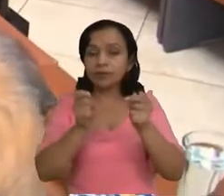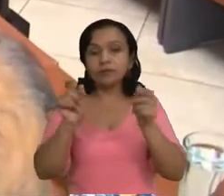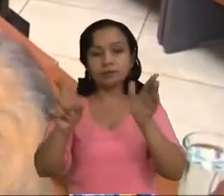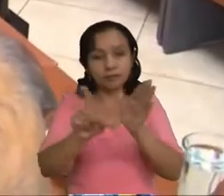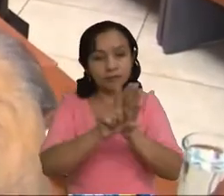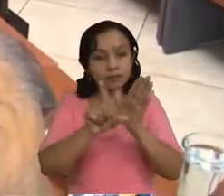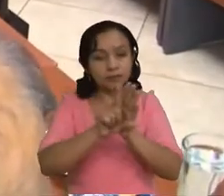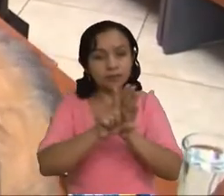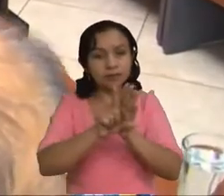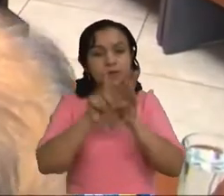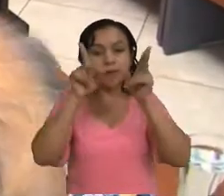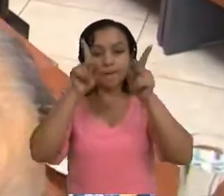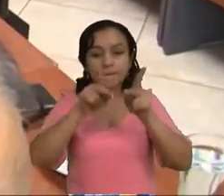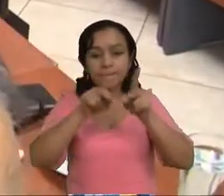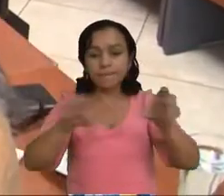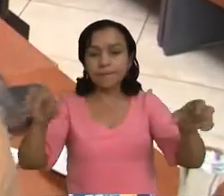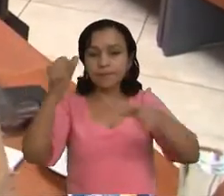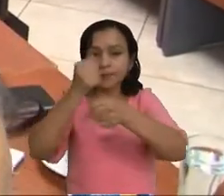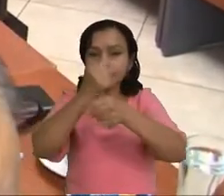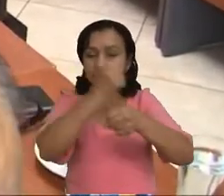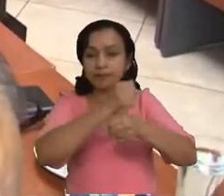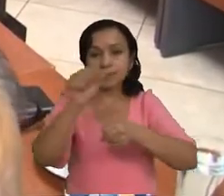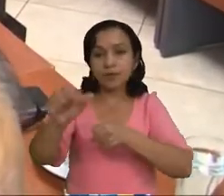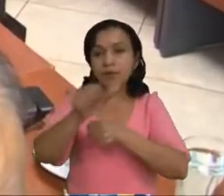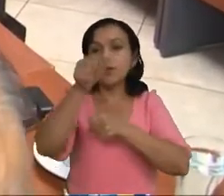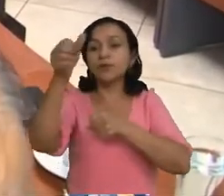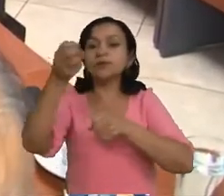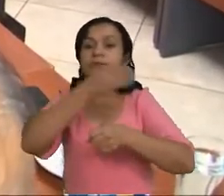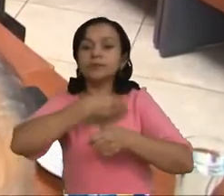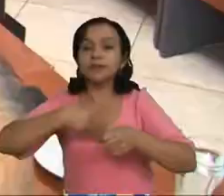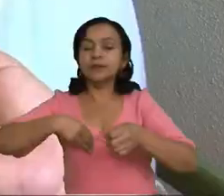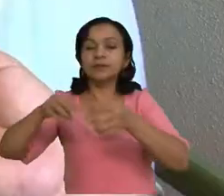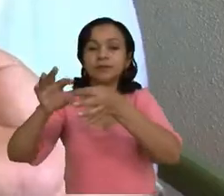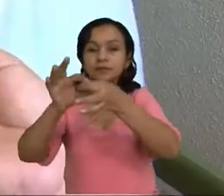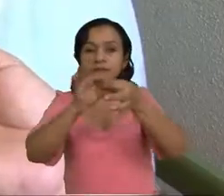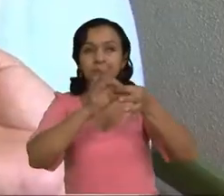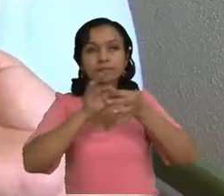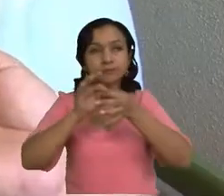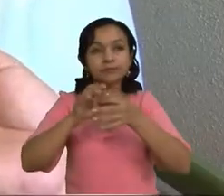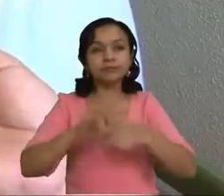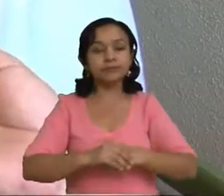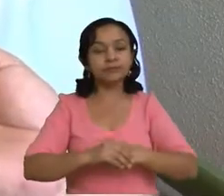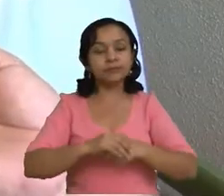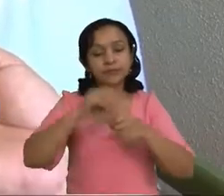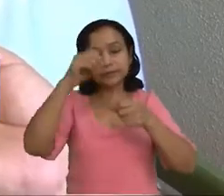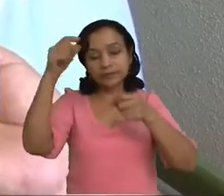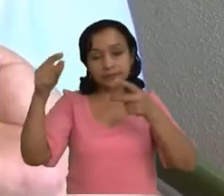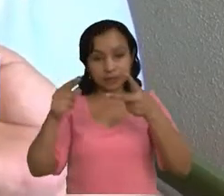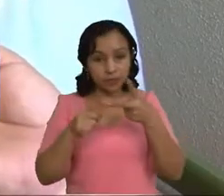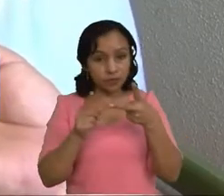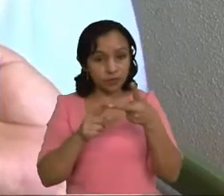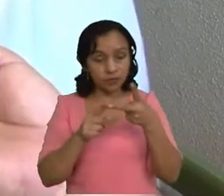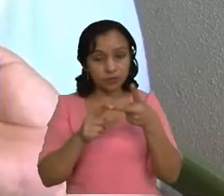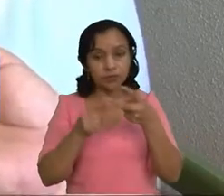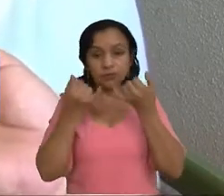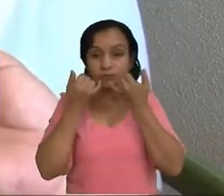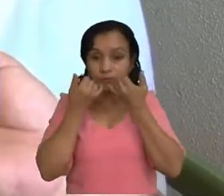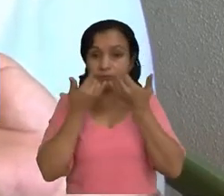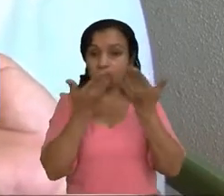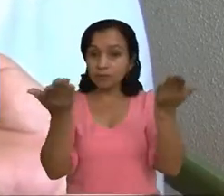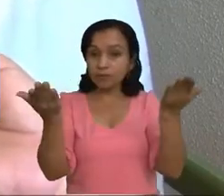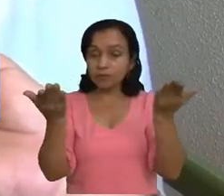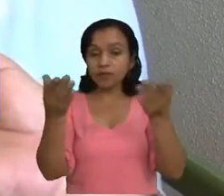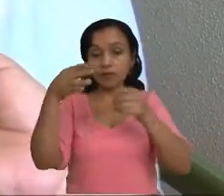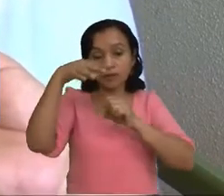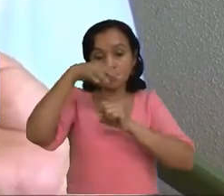estableció planes de trabajo con otros ministerios. En un segundo momento también informamos de que como